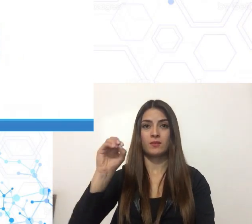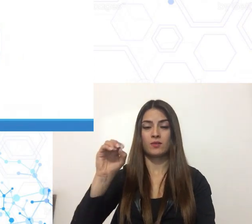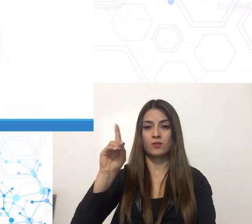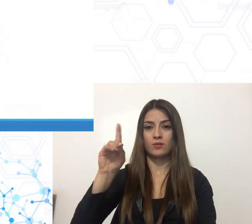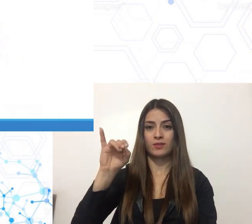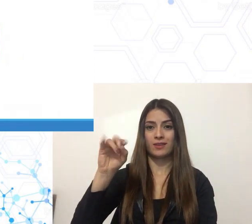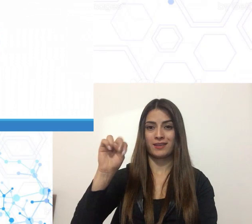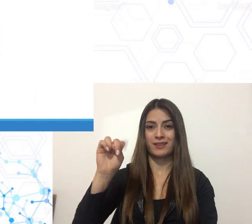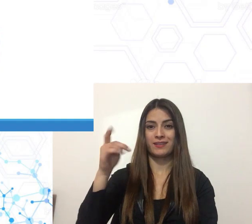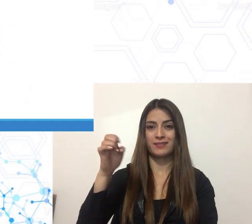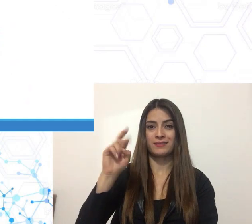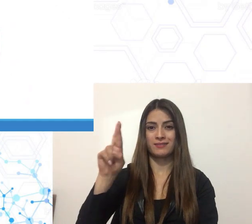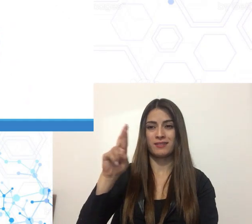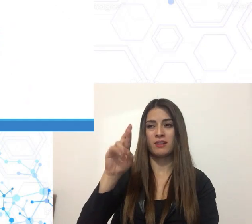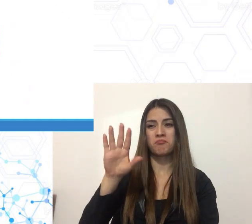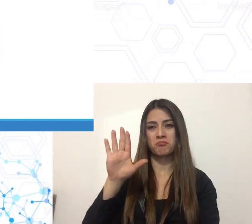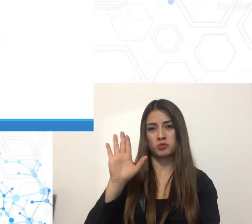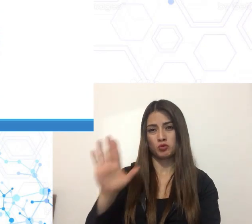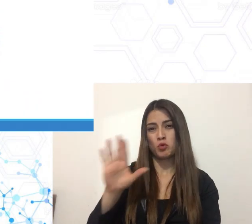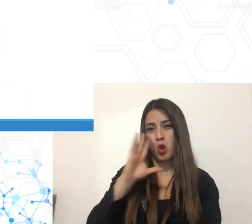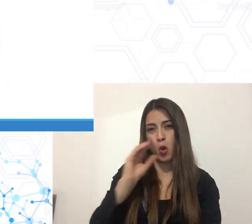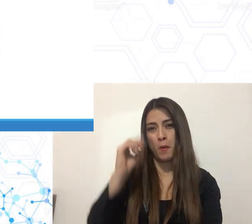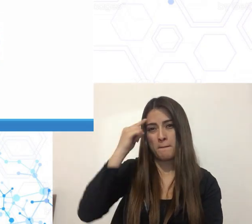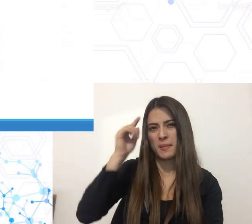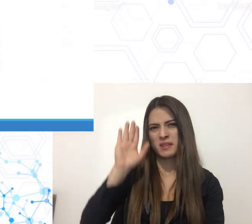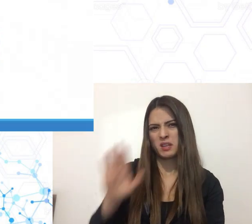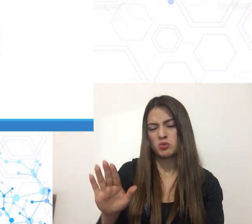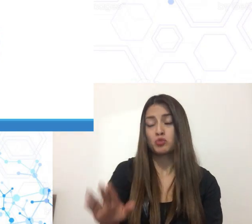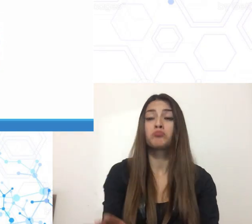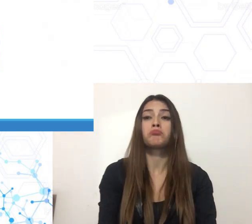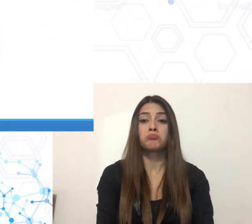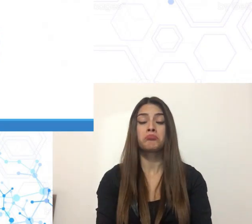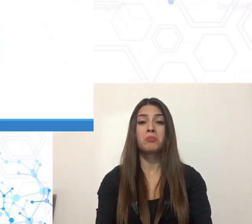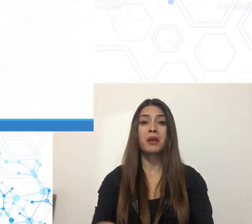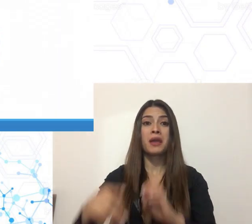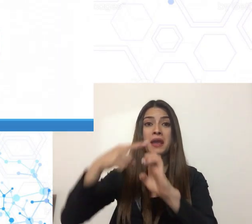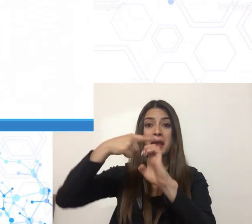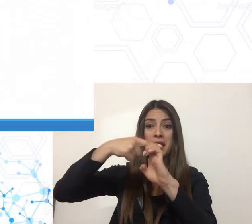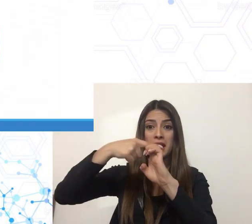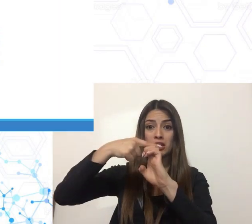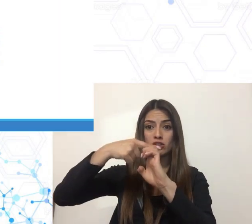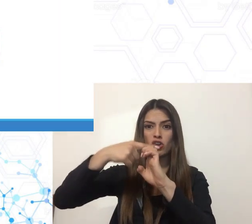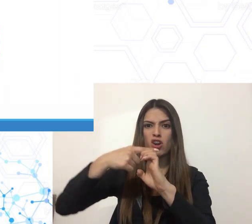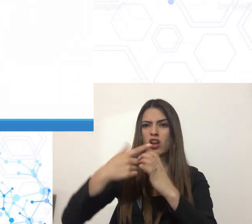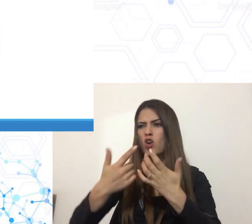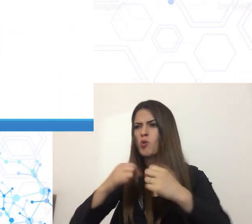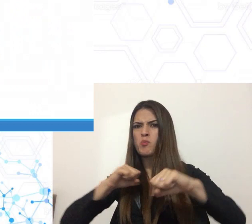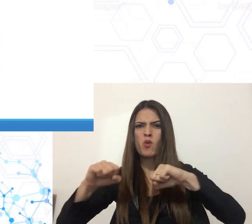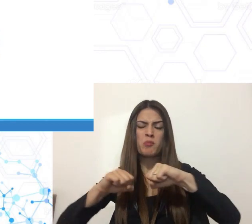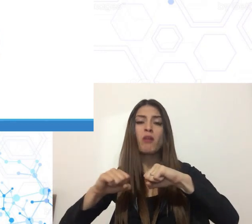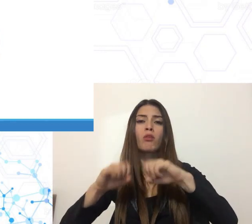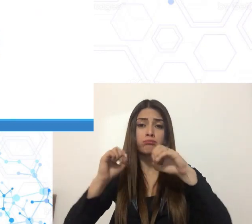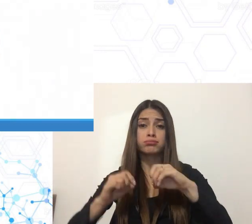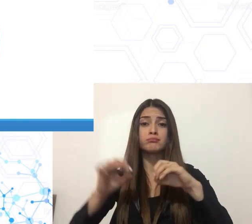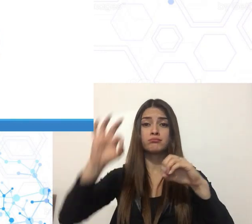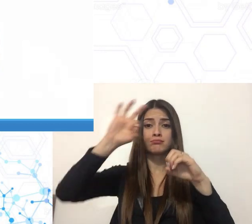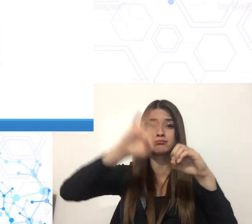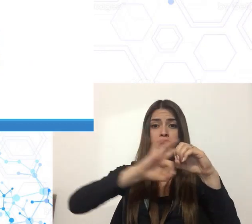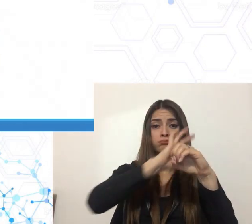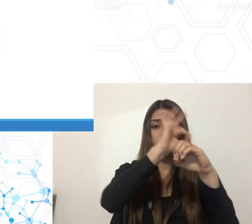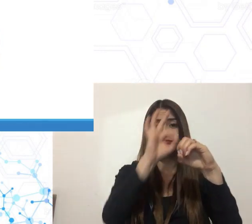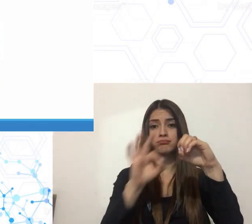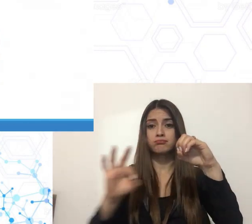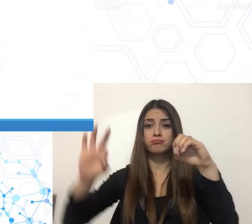electrones describen unas formas cuando se van moviendo en esas órbitas elípticas que fueron